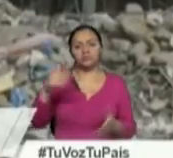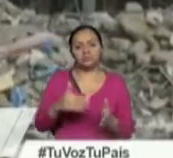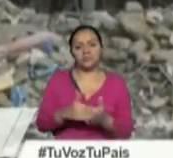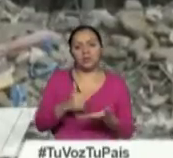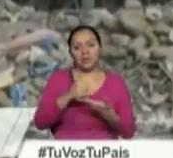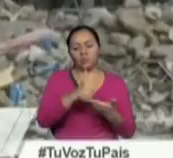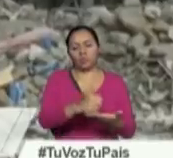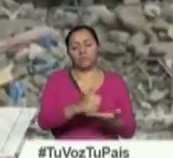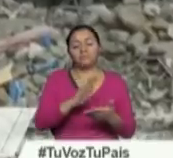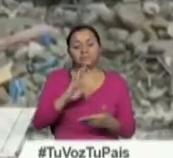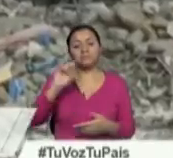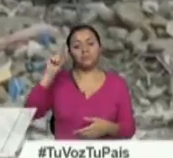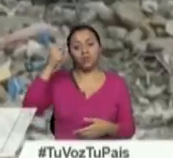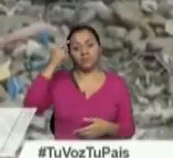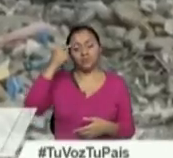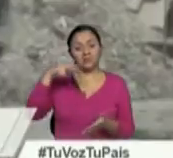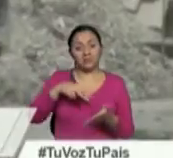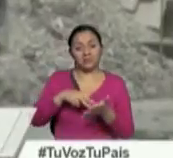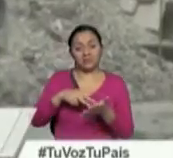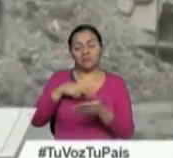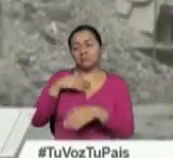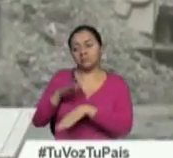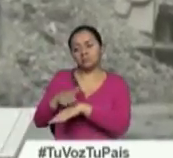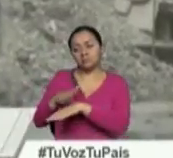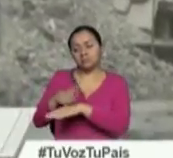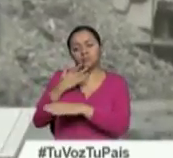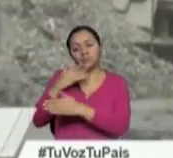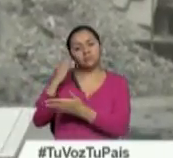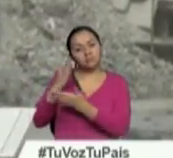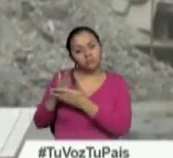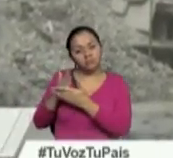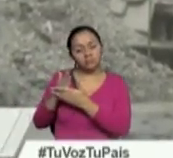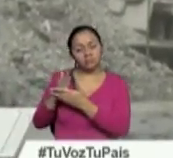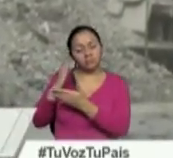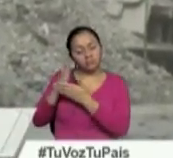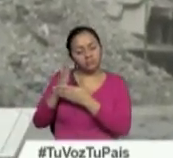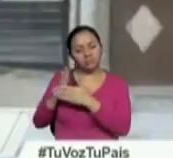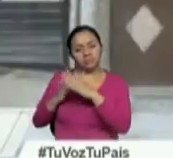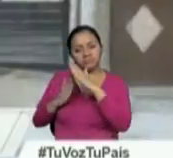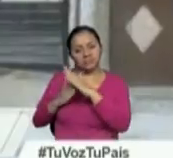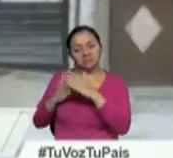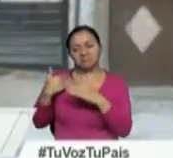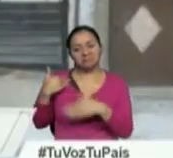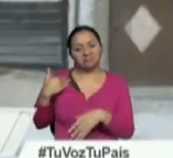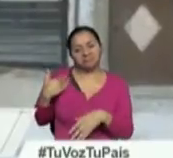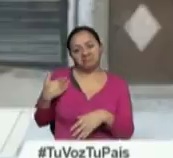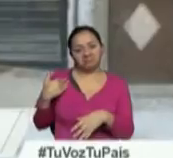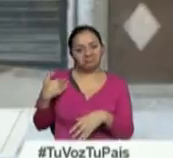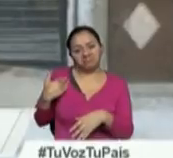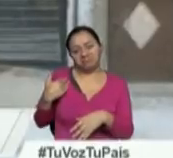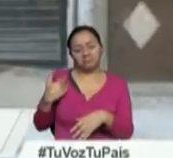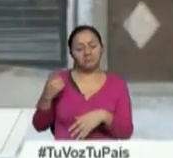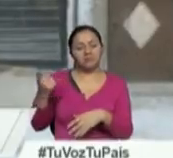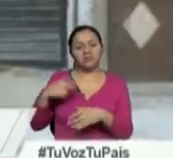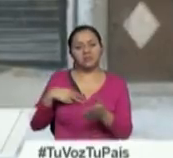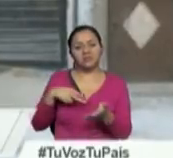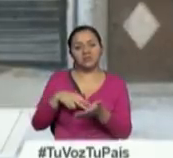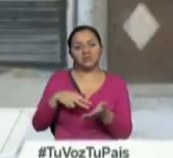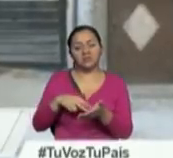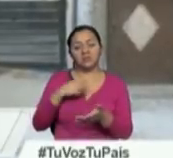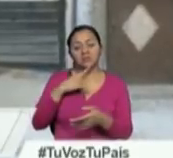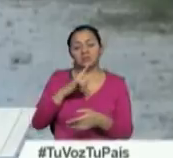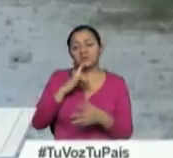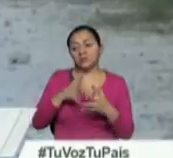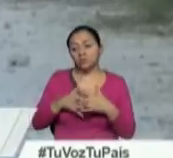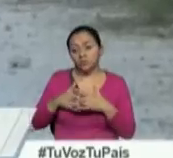El gobierno sirio ha desoído los llamados a un alto el fuego lanzados por la arrinconada rebelión, Naciones Unidas, Estados Unidos y otros